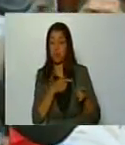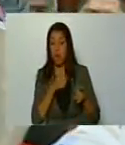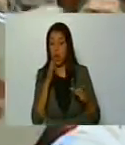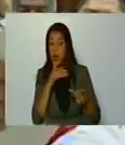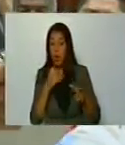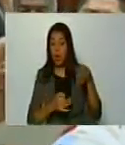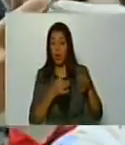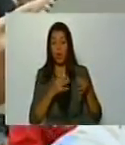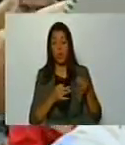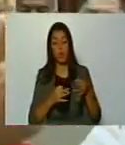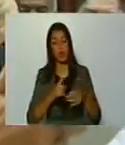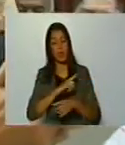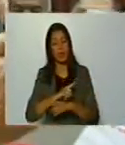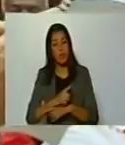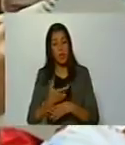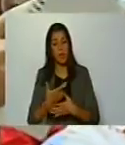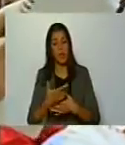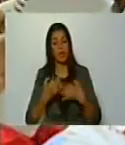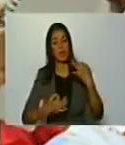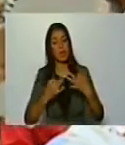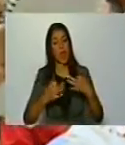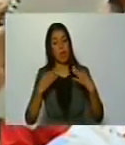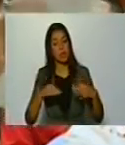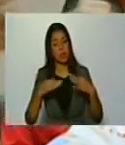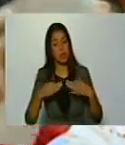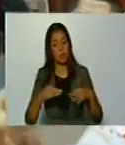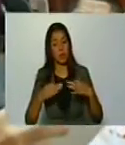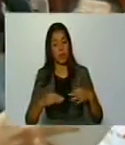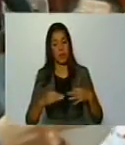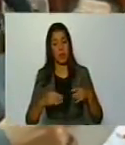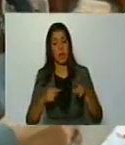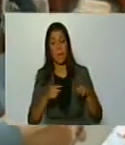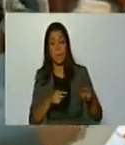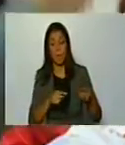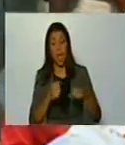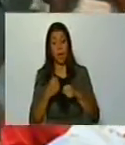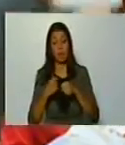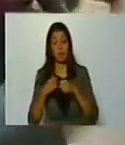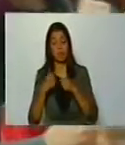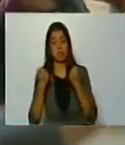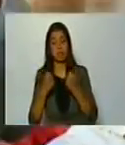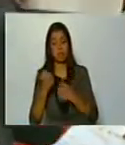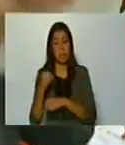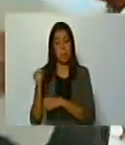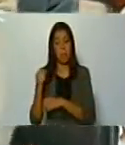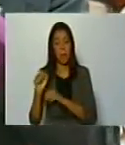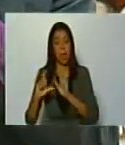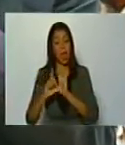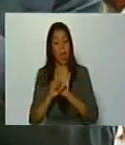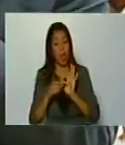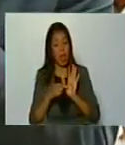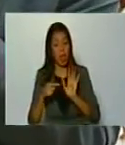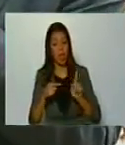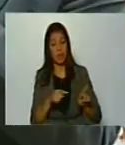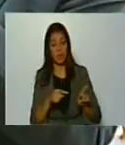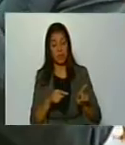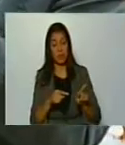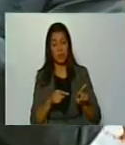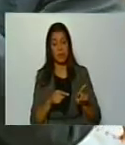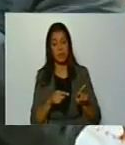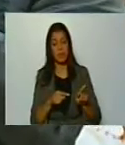los tribunales ordinarios por los delitos y las violaciones antes